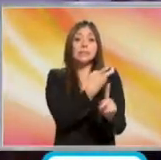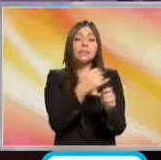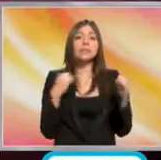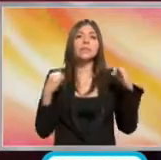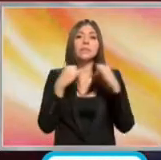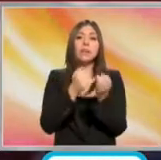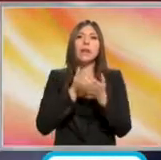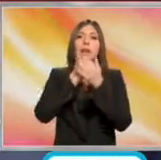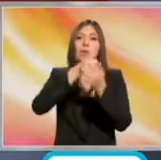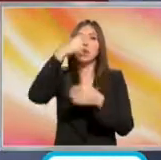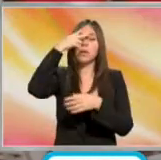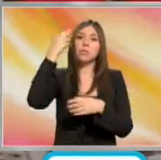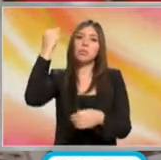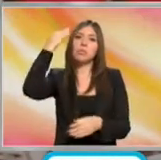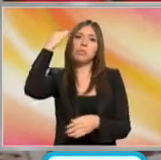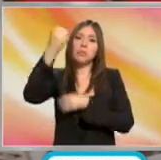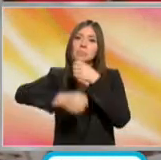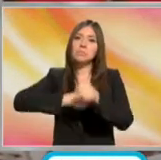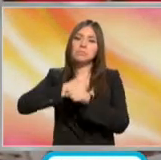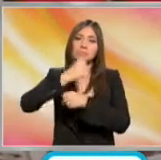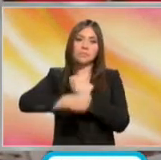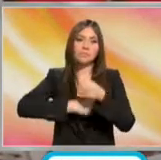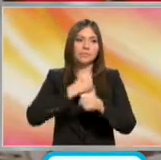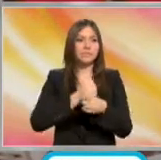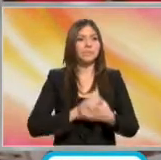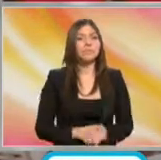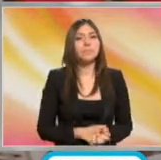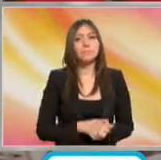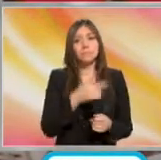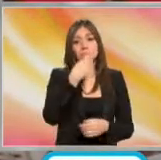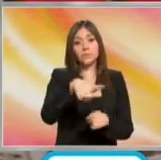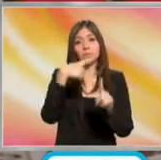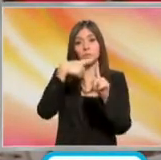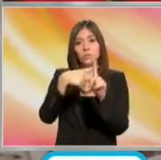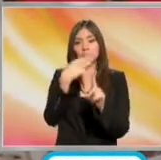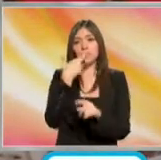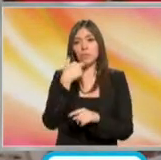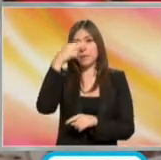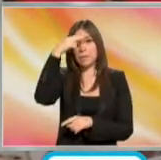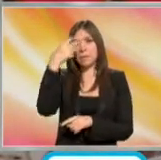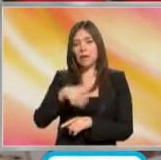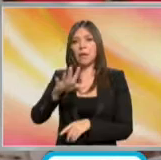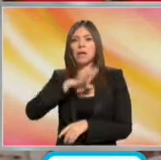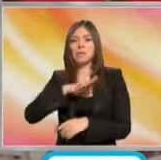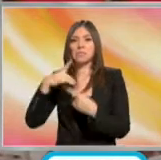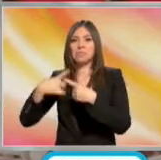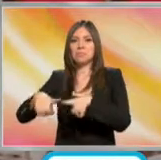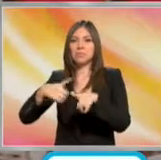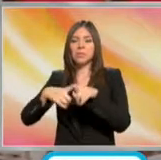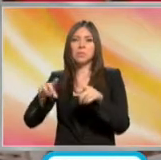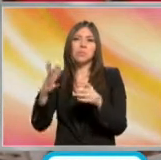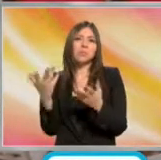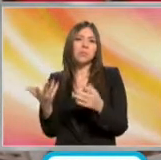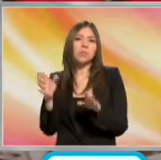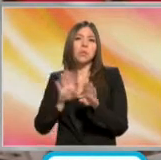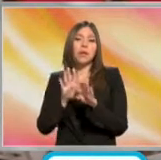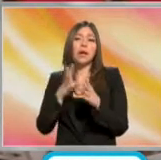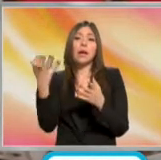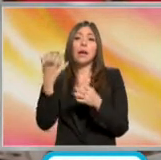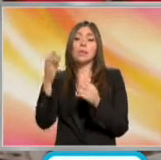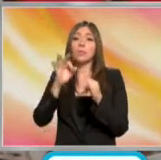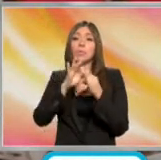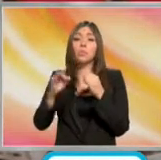México a través del tiempo. La Cruz Roja Mexicana, hay varios intentos a finales del siglo